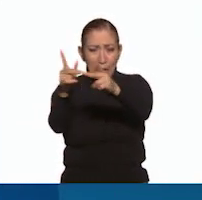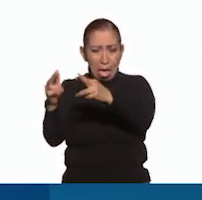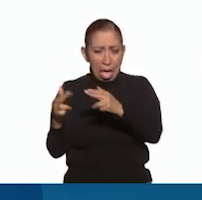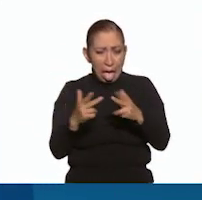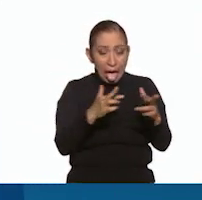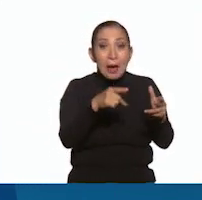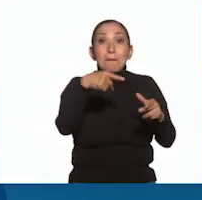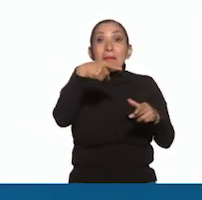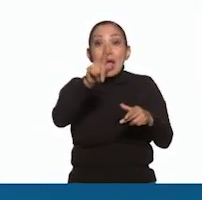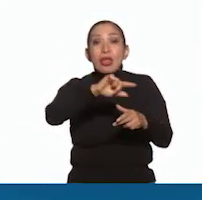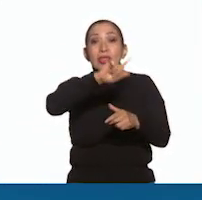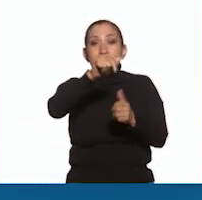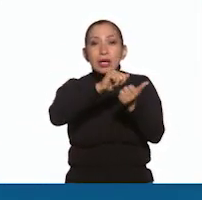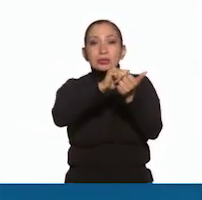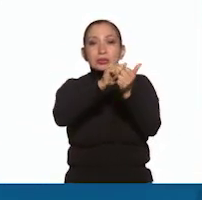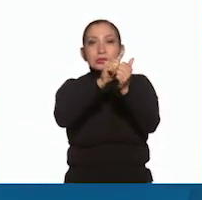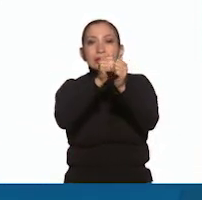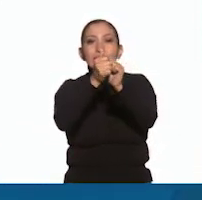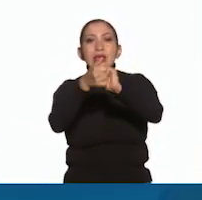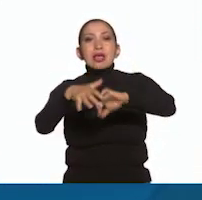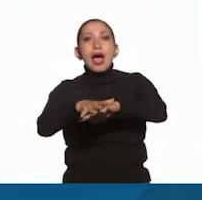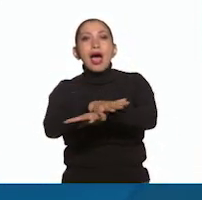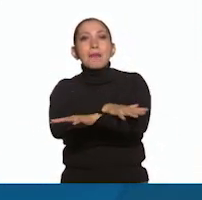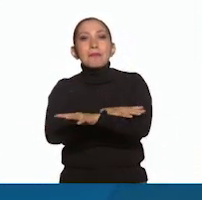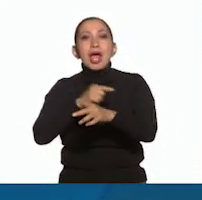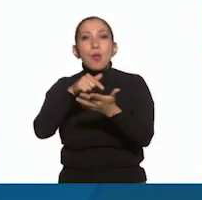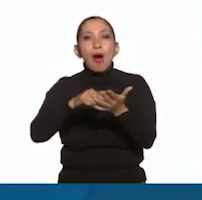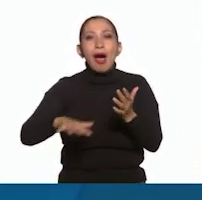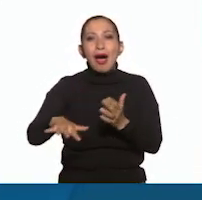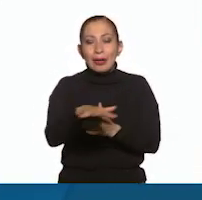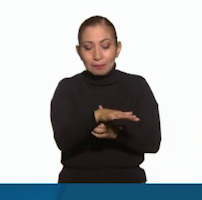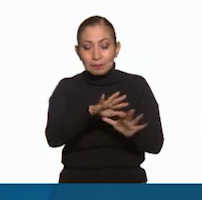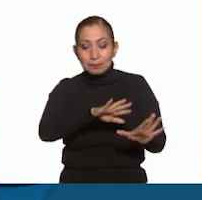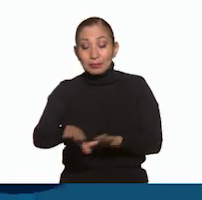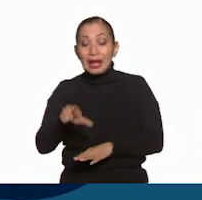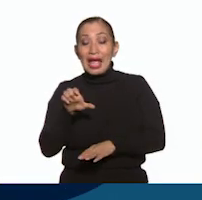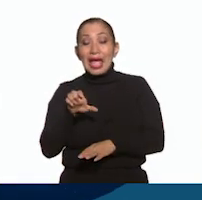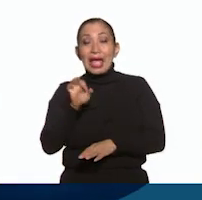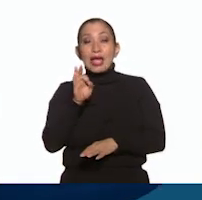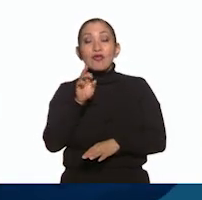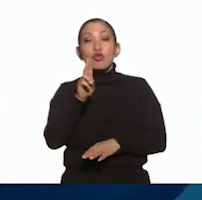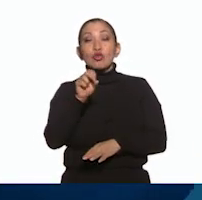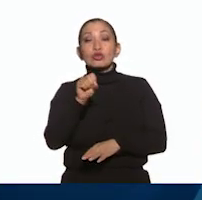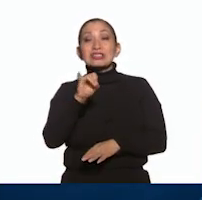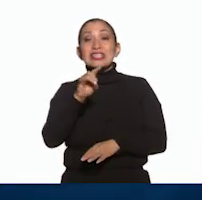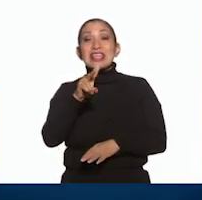paso. Sin embargo, no destruye, simplemente modifica el relieve. Las efusivas